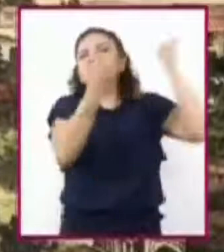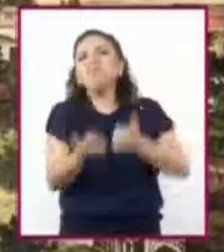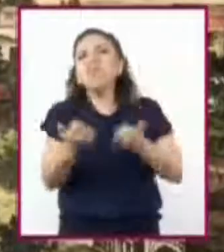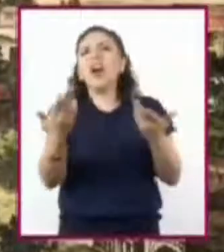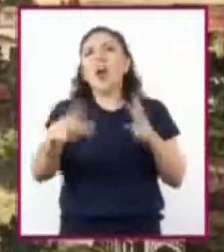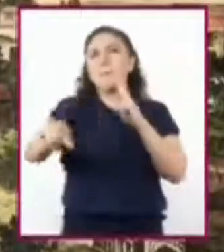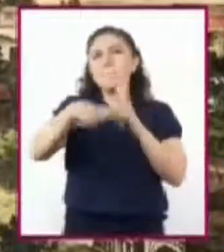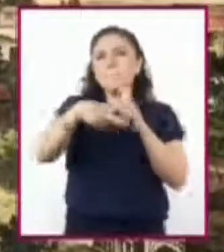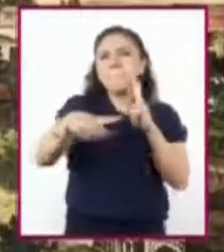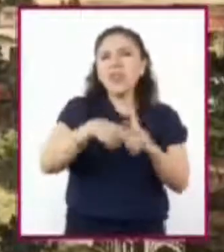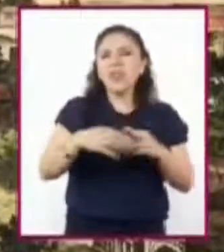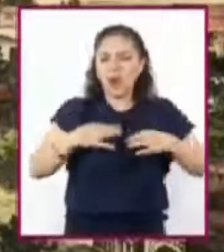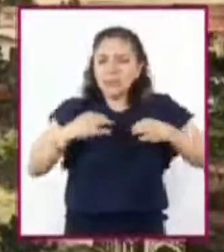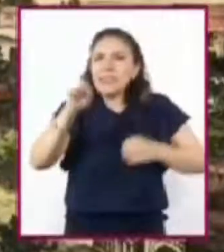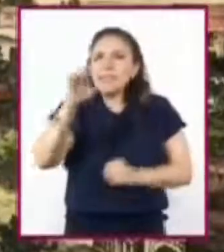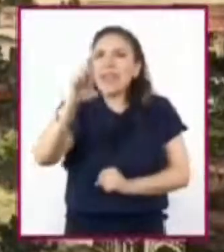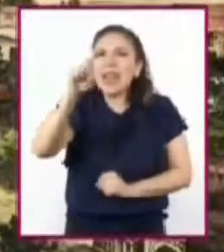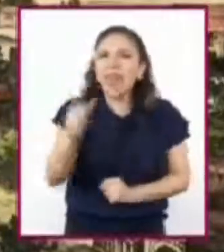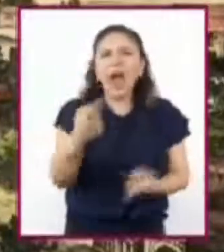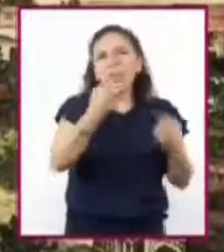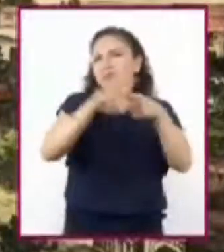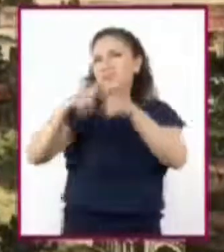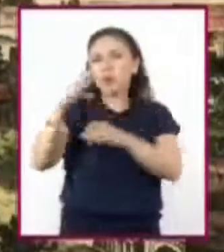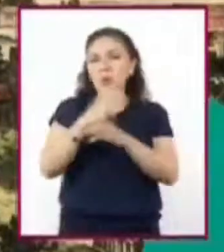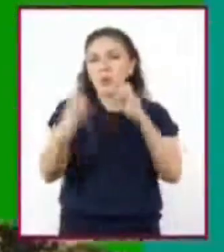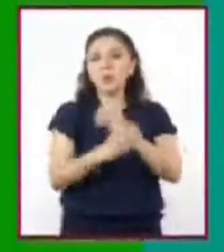porcelana, seda y especias.